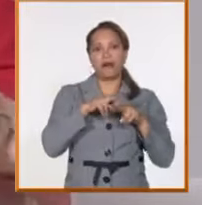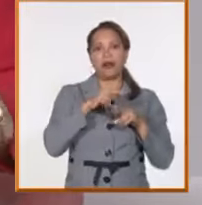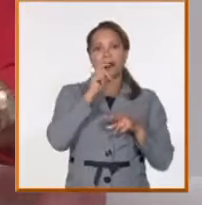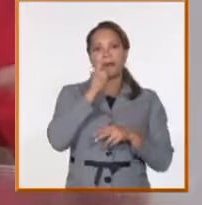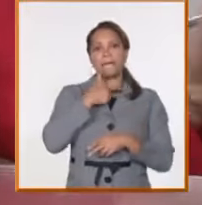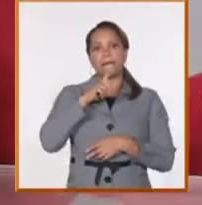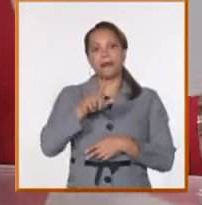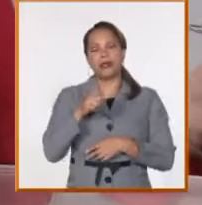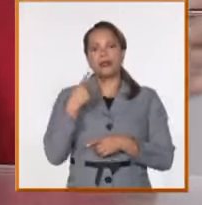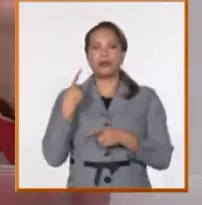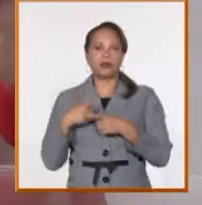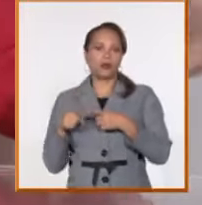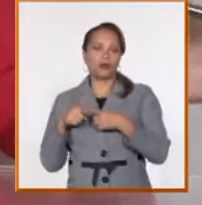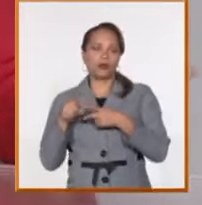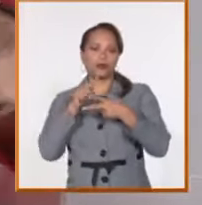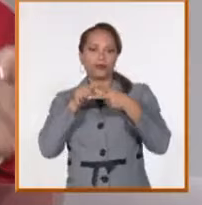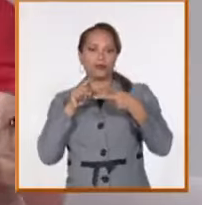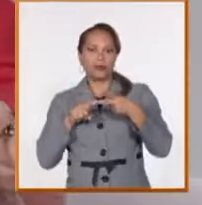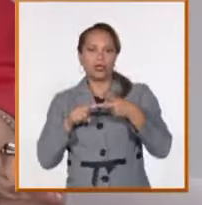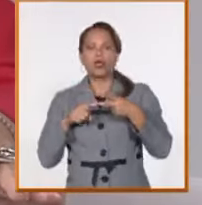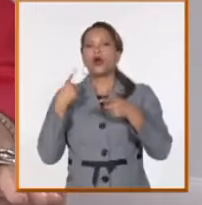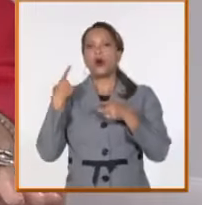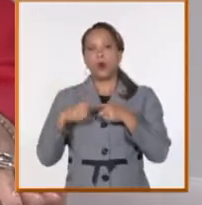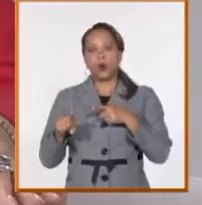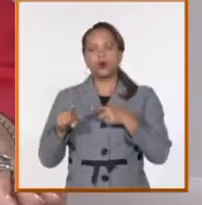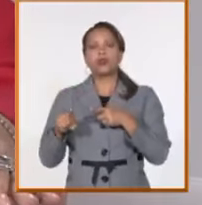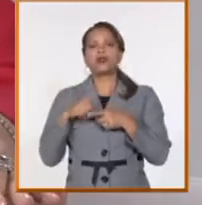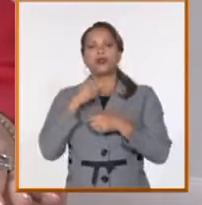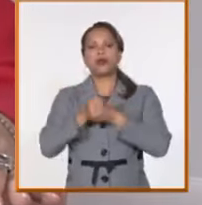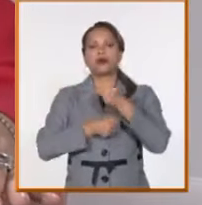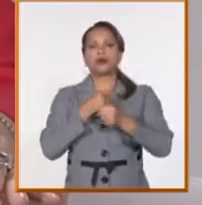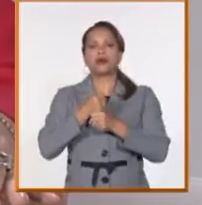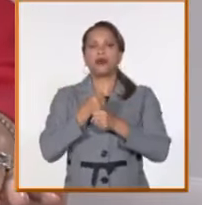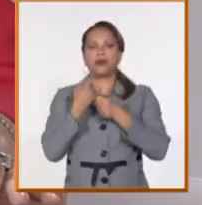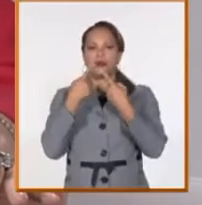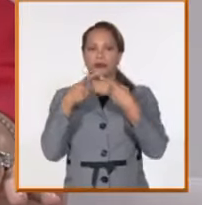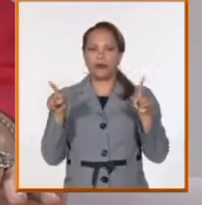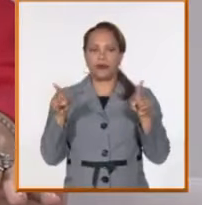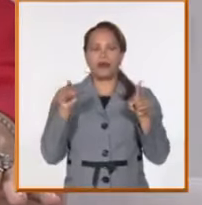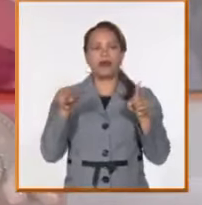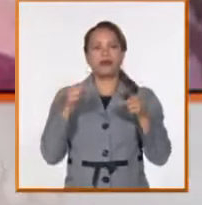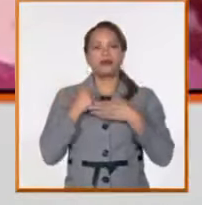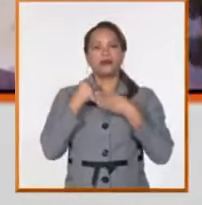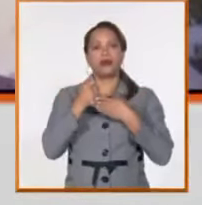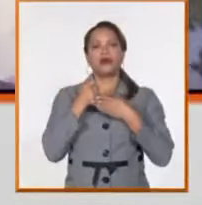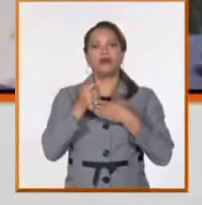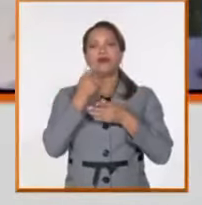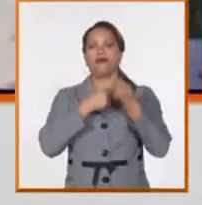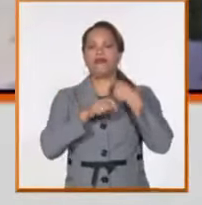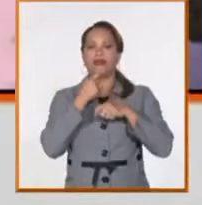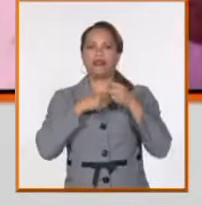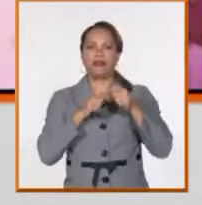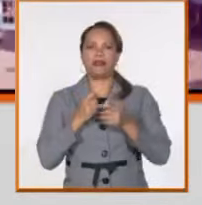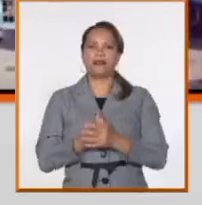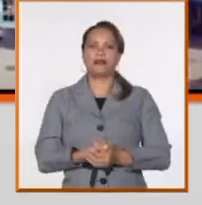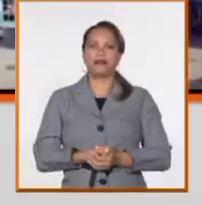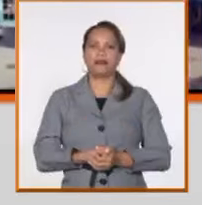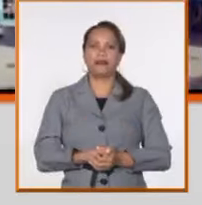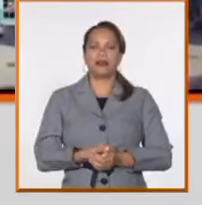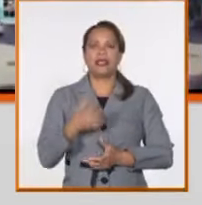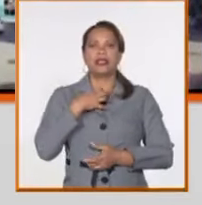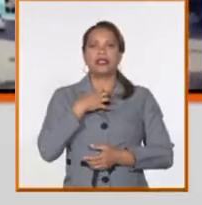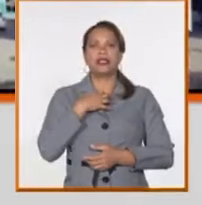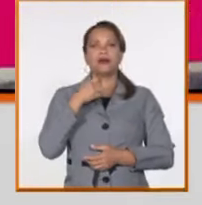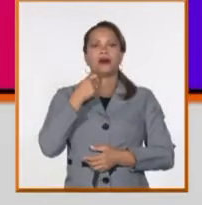tengo sino que utilizamos todas las pasarelas del comercio electrónico que está en el país eso nos permite incrementar los niveles de venta tenemos en